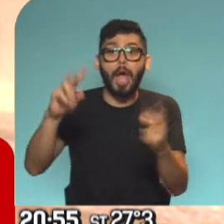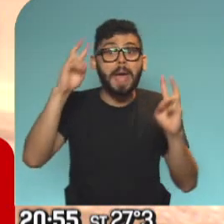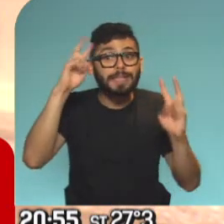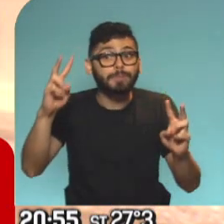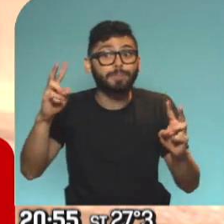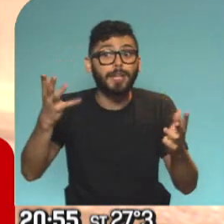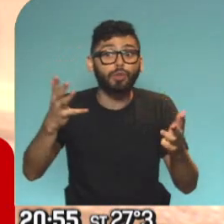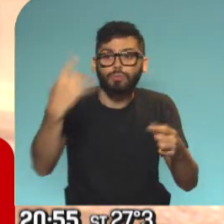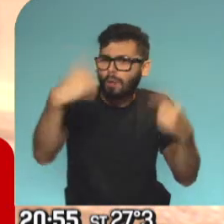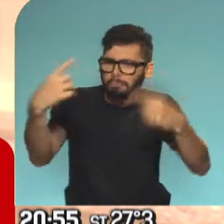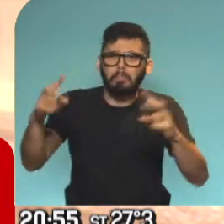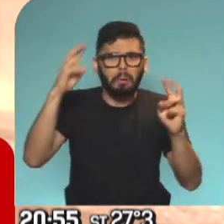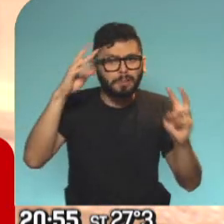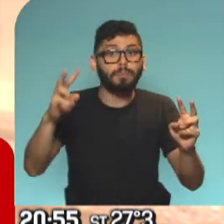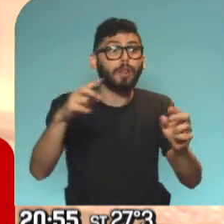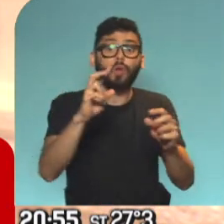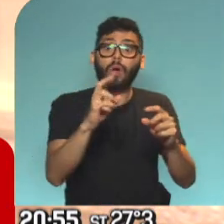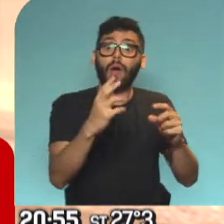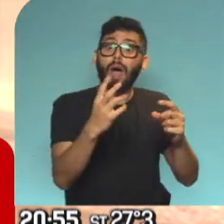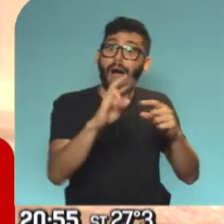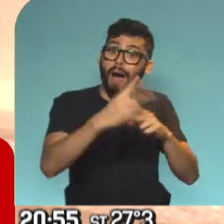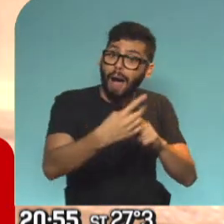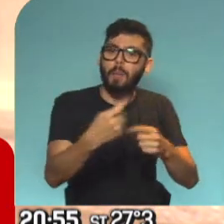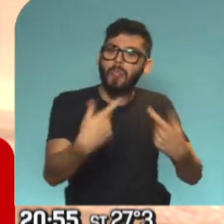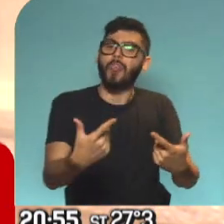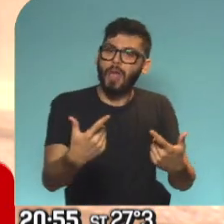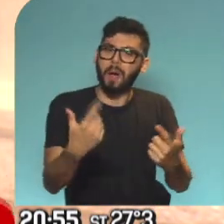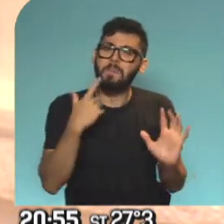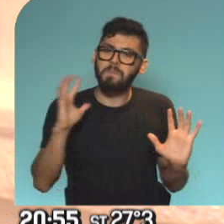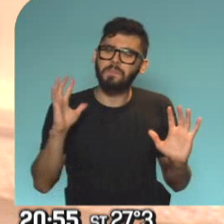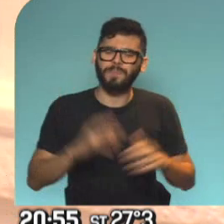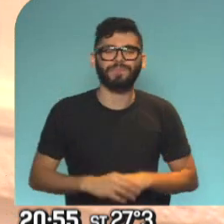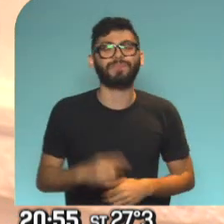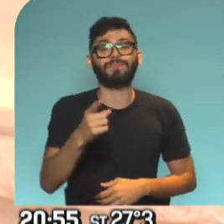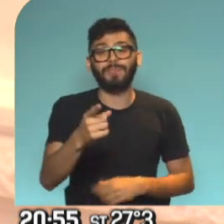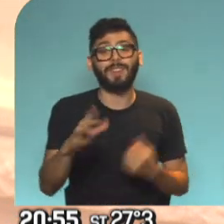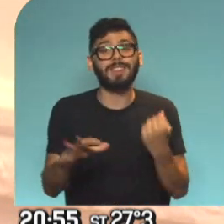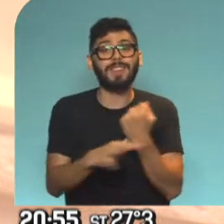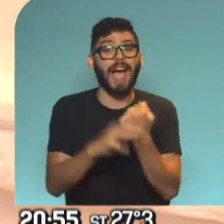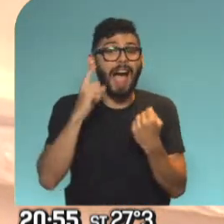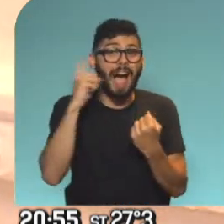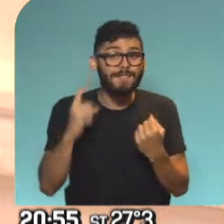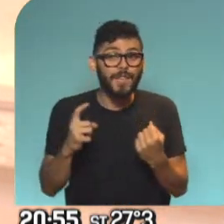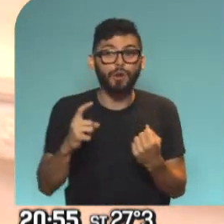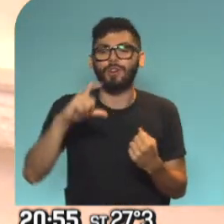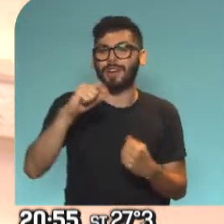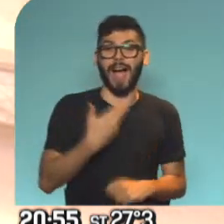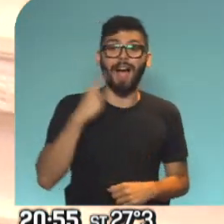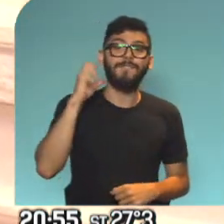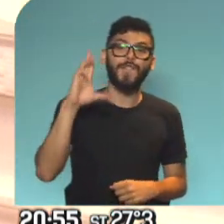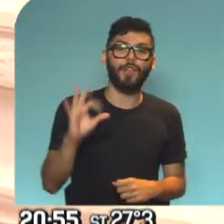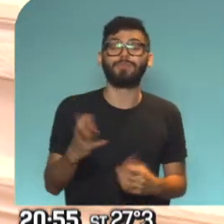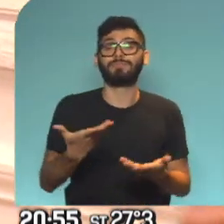respeto a las diversidades. Me parece que eso es fundamental. Jefe de Gabinete Santiago Cafiero, muchas gracias y muy amable por recibirnos.